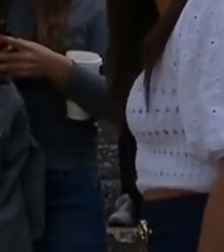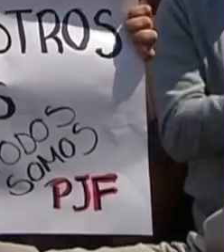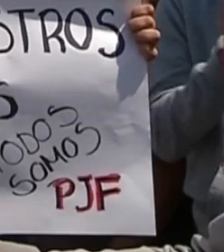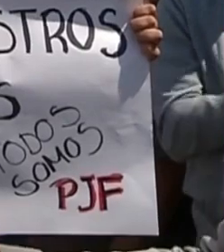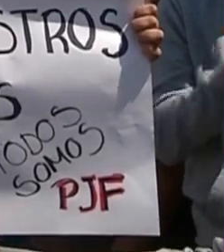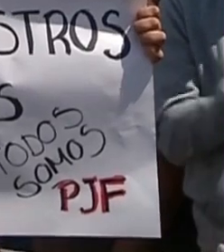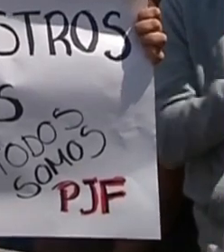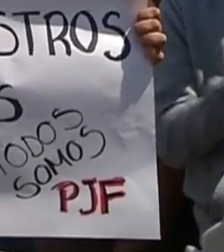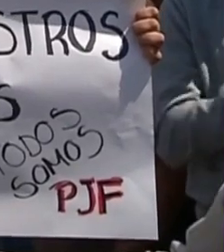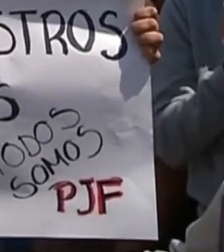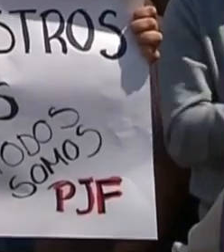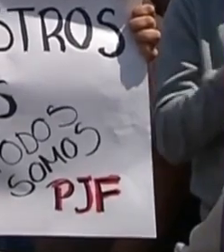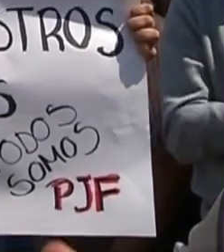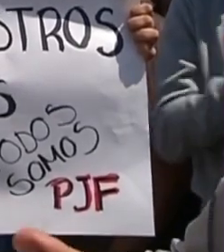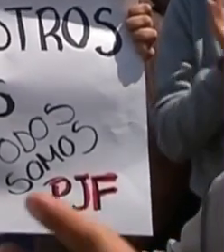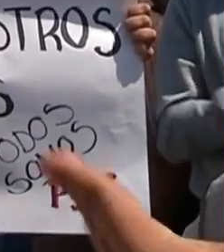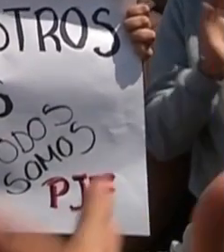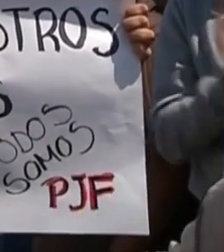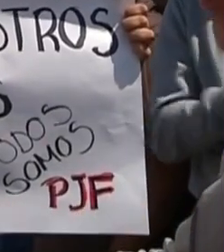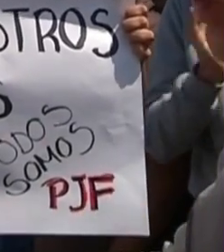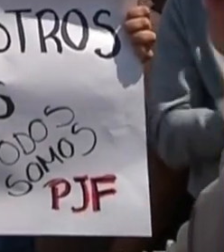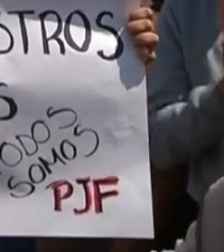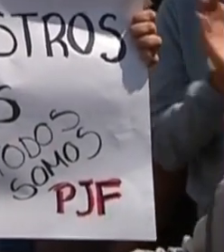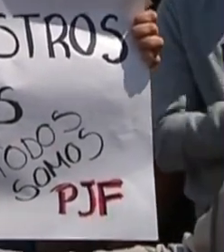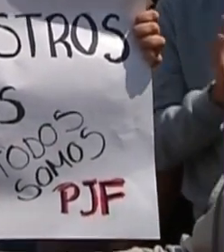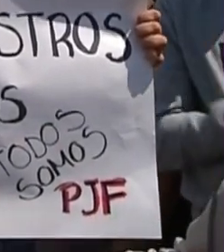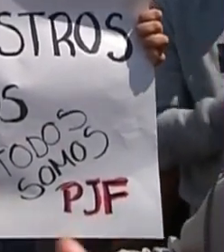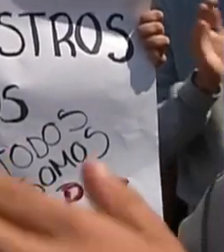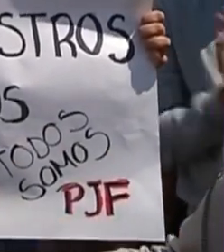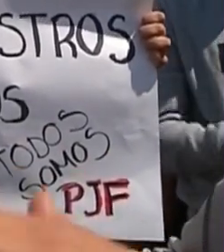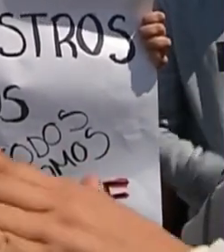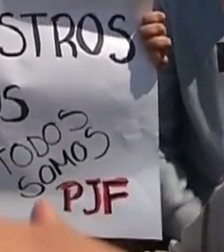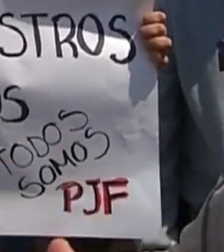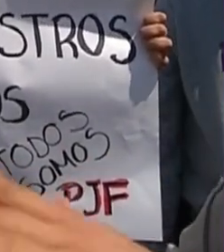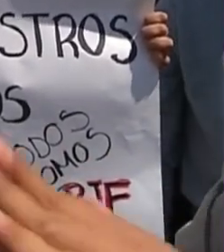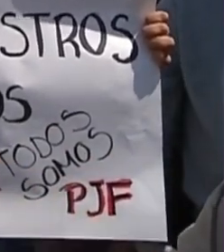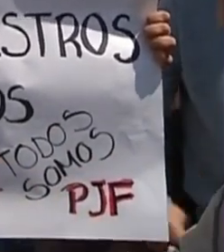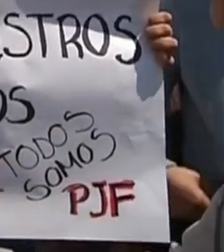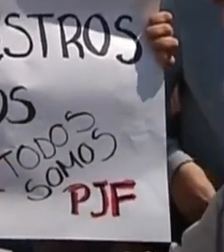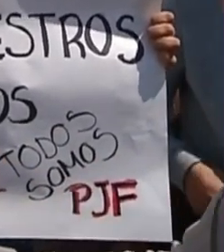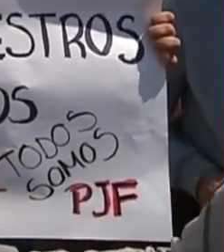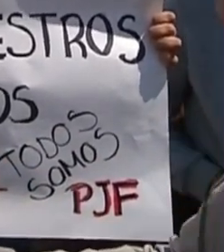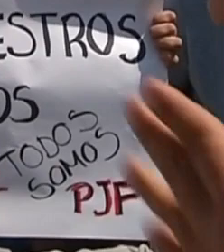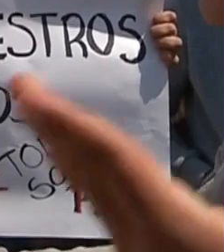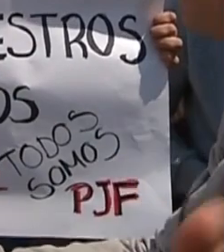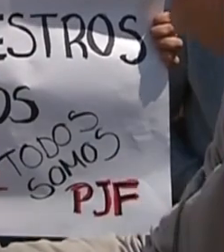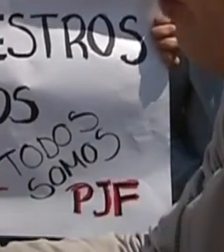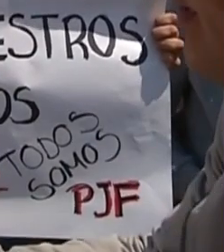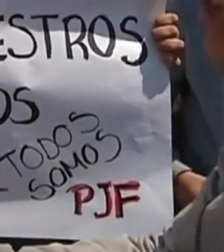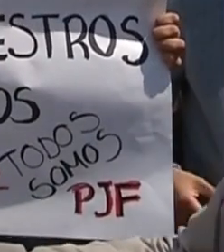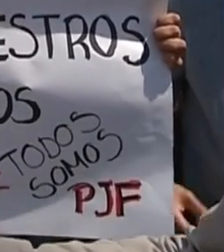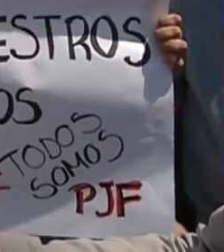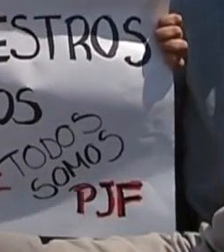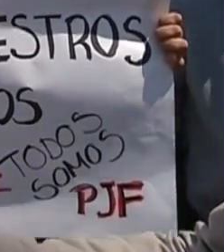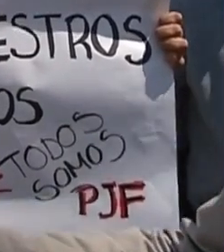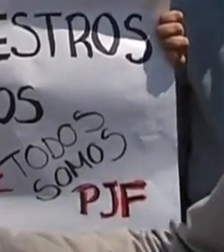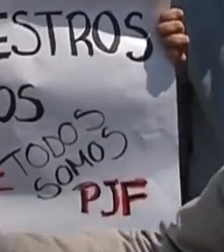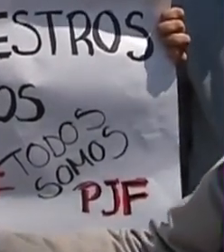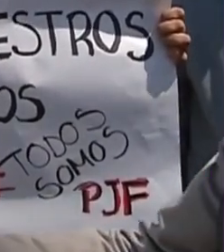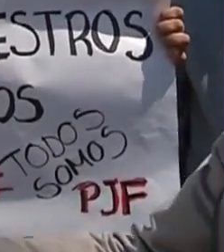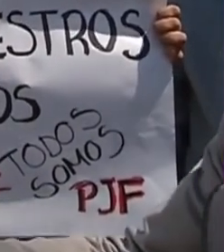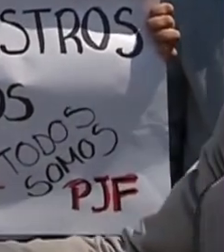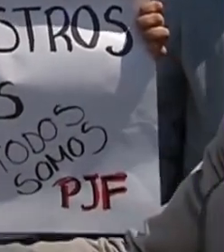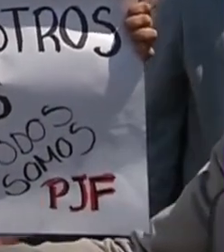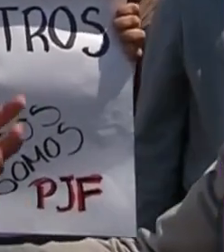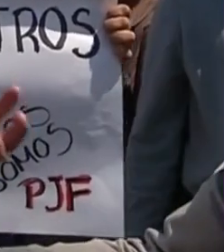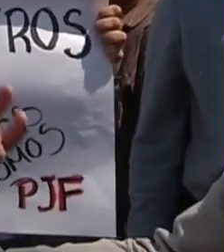ahorita se me fue. ¿Usted conoce qué prestaciones laborales y el número de fideicomiso en el que se ubica? Esa información